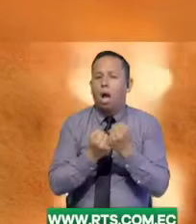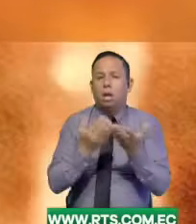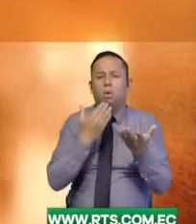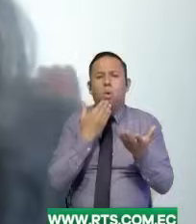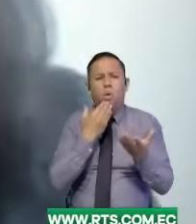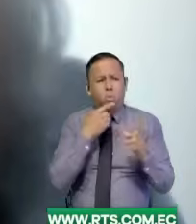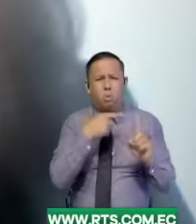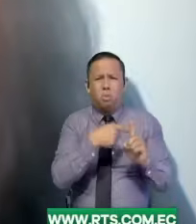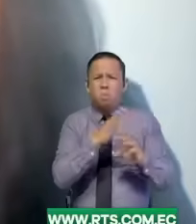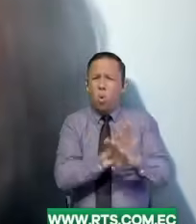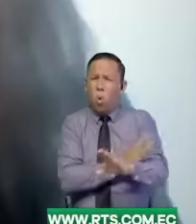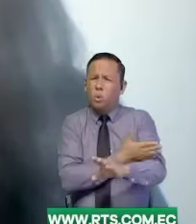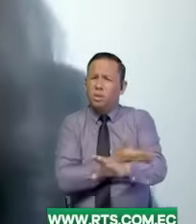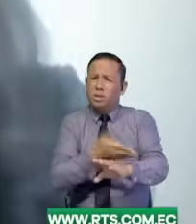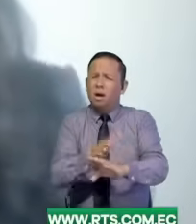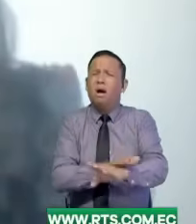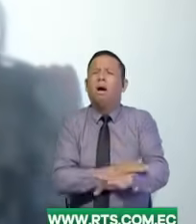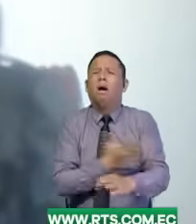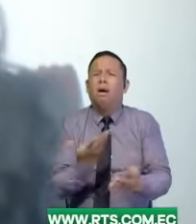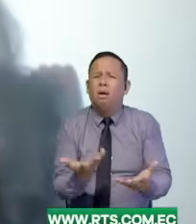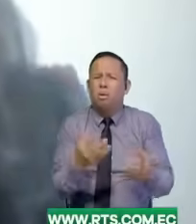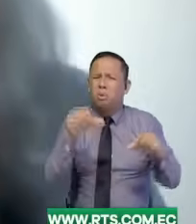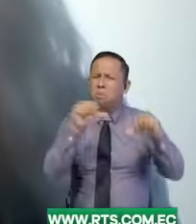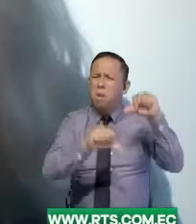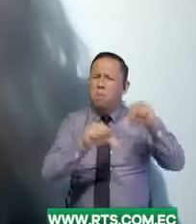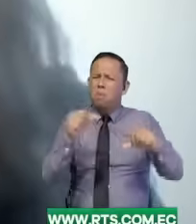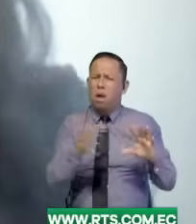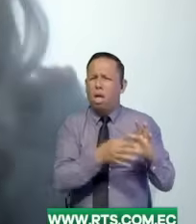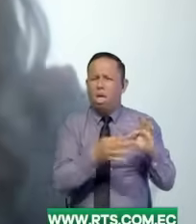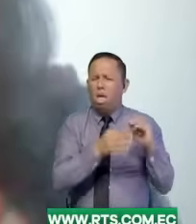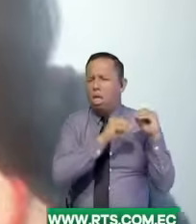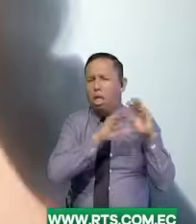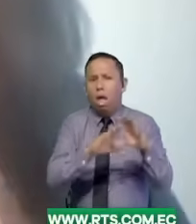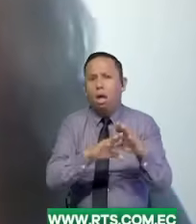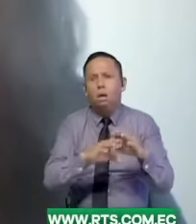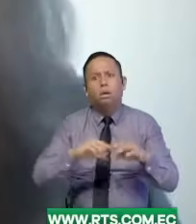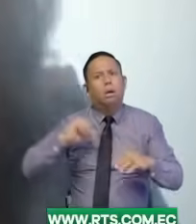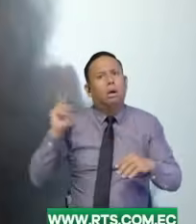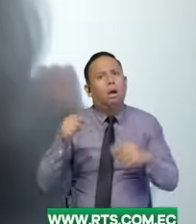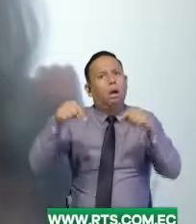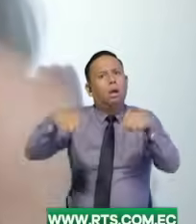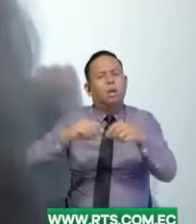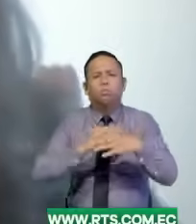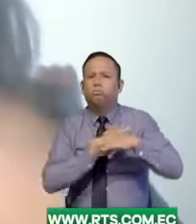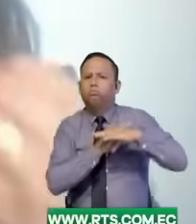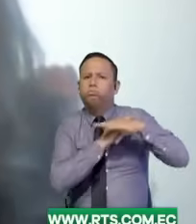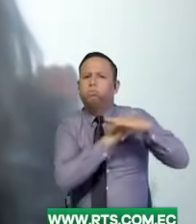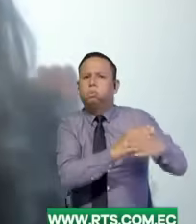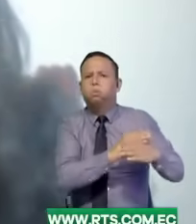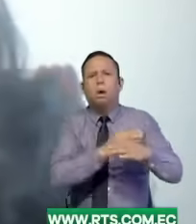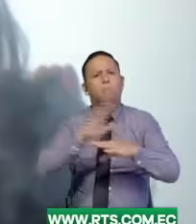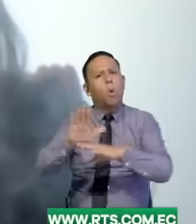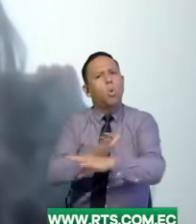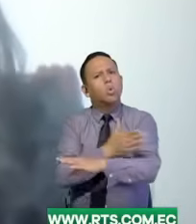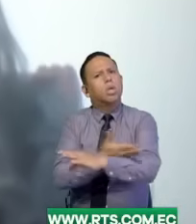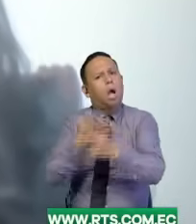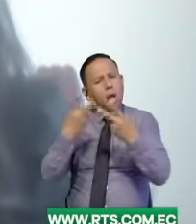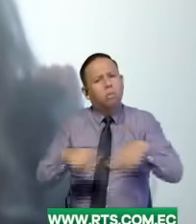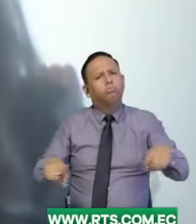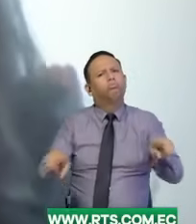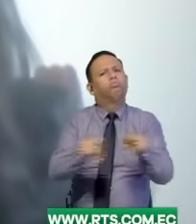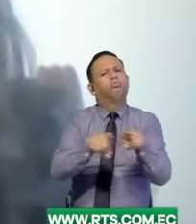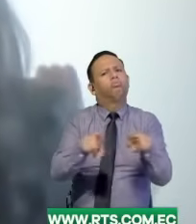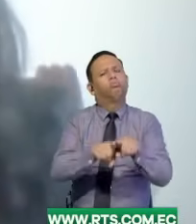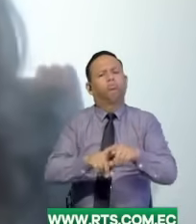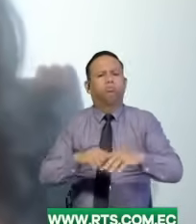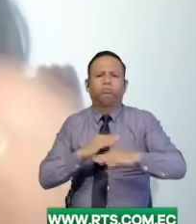criminal. Educación debería buscar la forma de hacer un trap que neutralice eso. Yo necesito estar al nivel de los